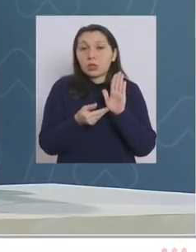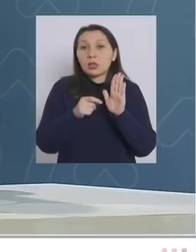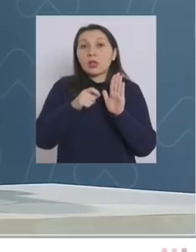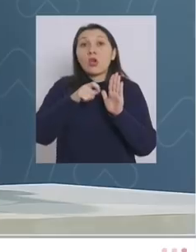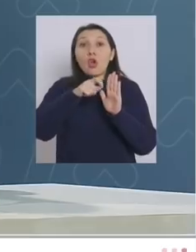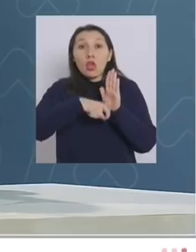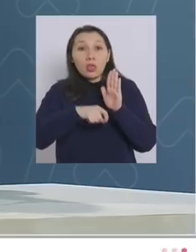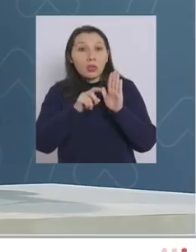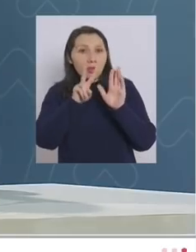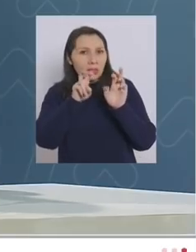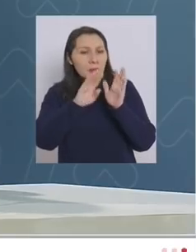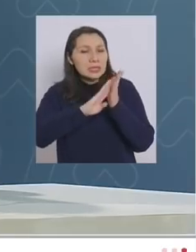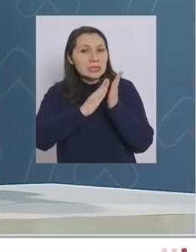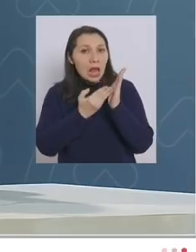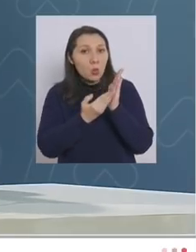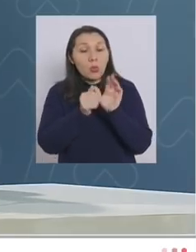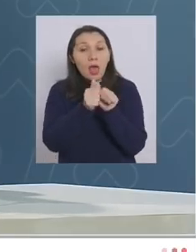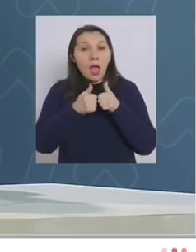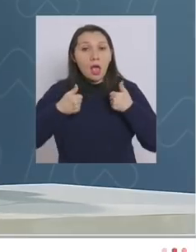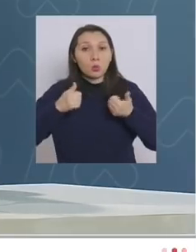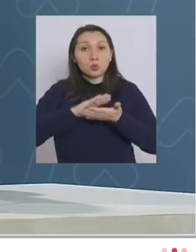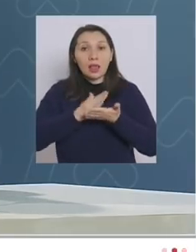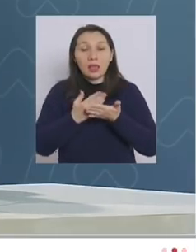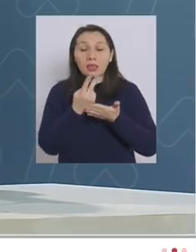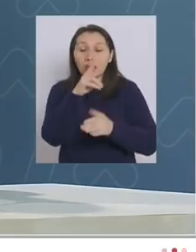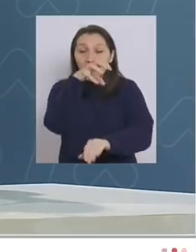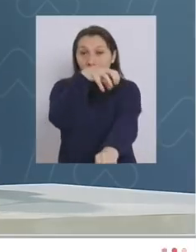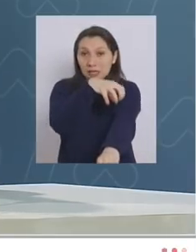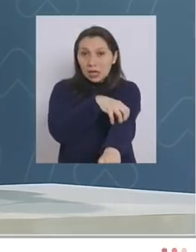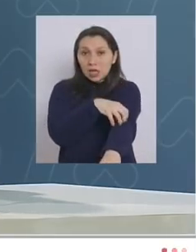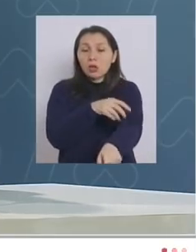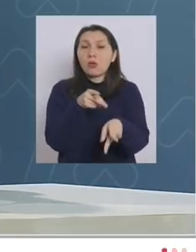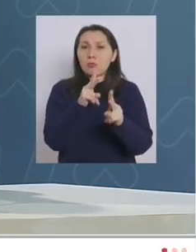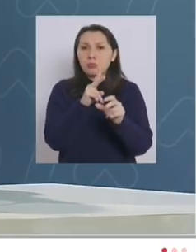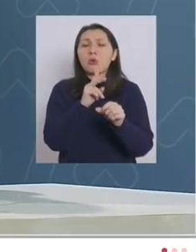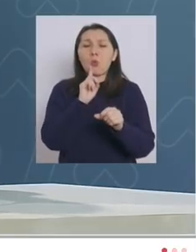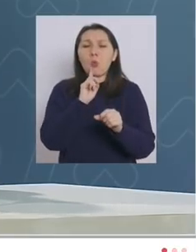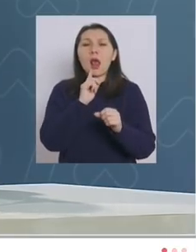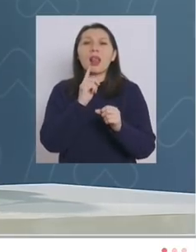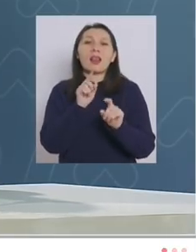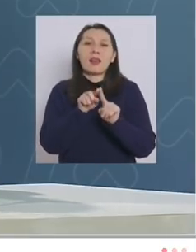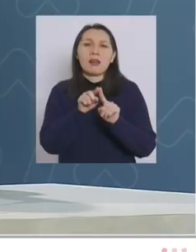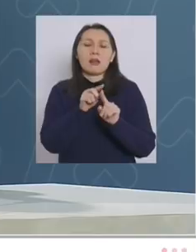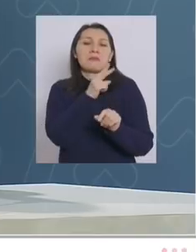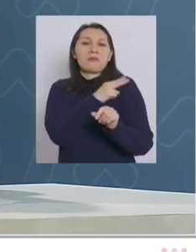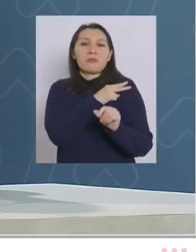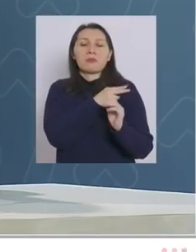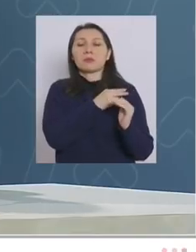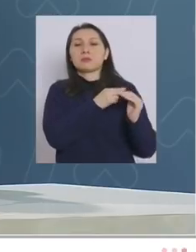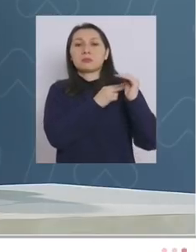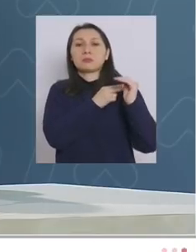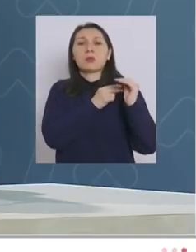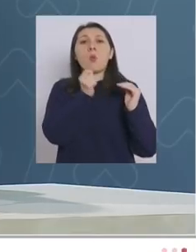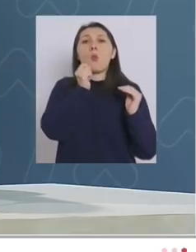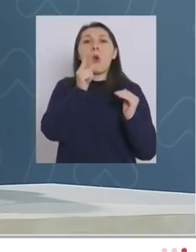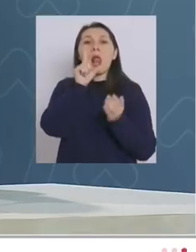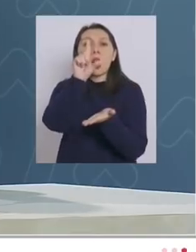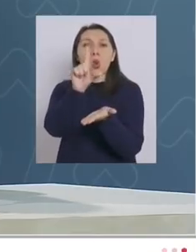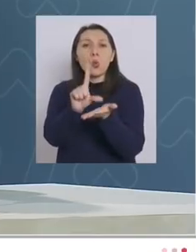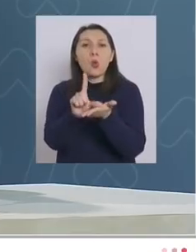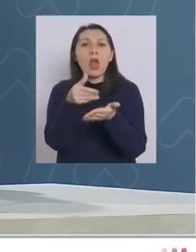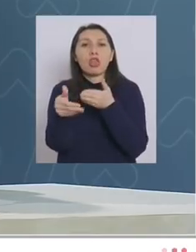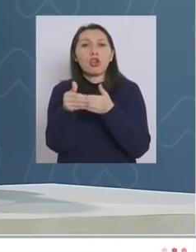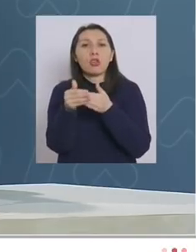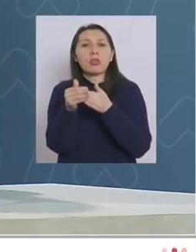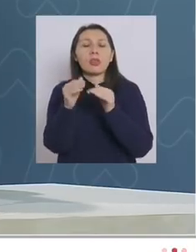Código Sanitario, la autoridad sanitaria regional tiene la potestad, ¿cierto?, para determinar el lugar de la cuarentena de